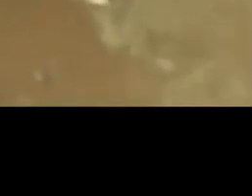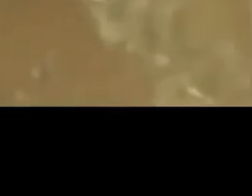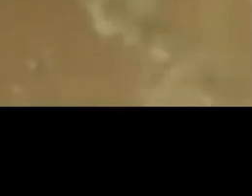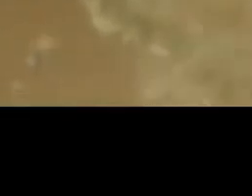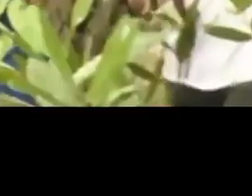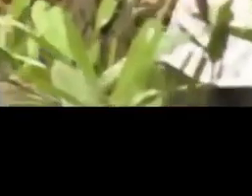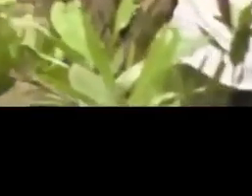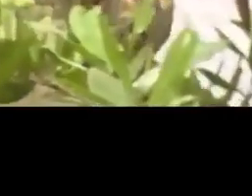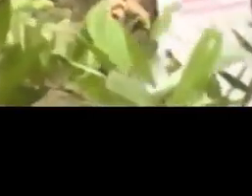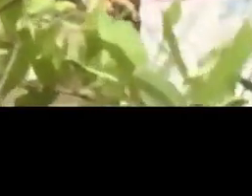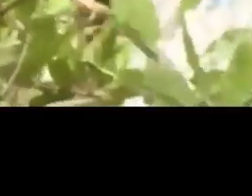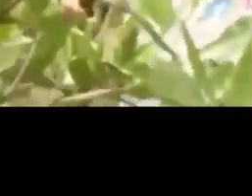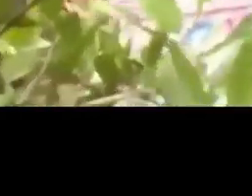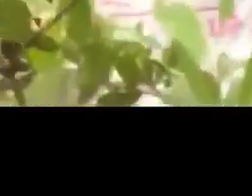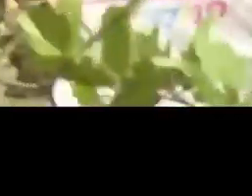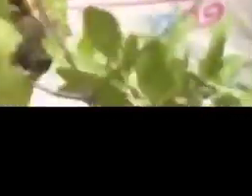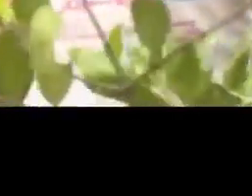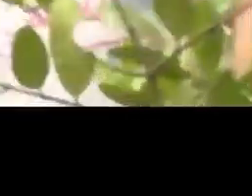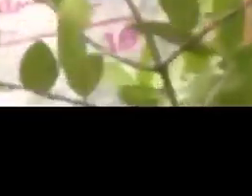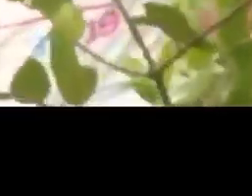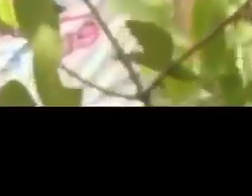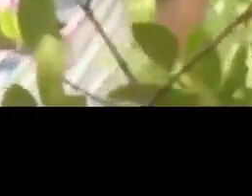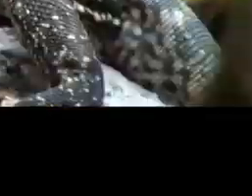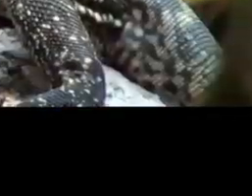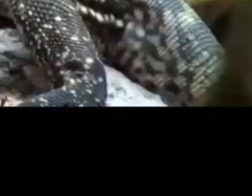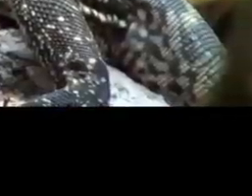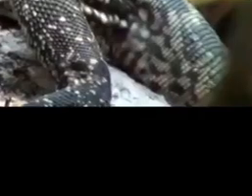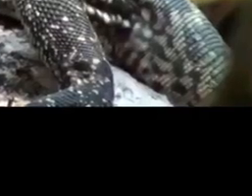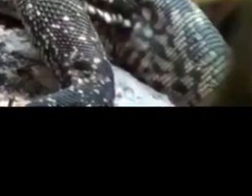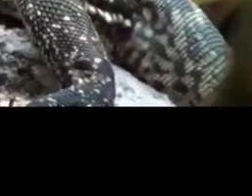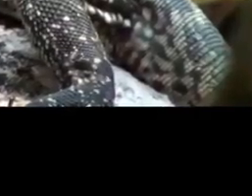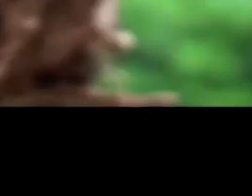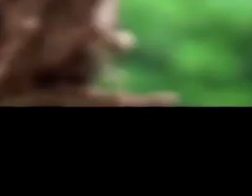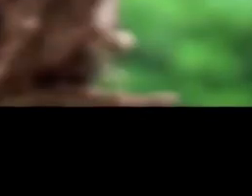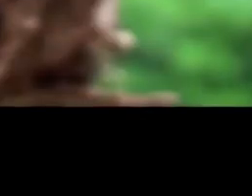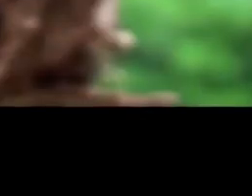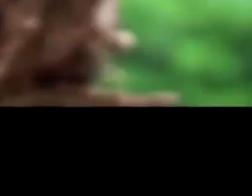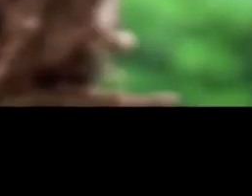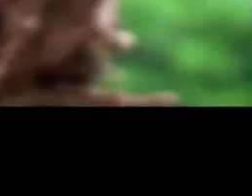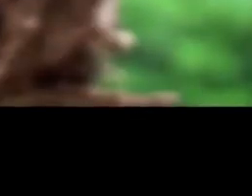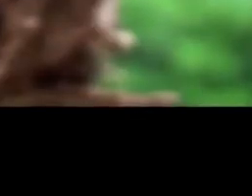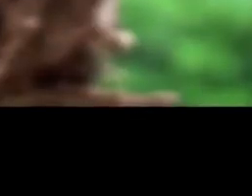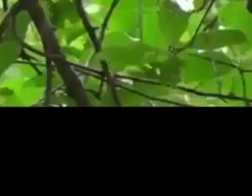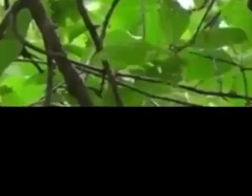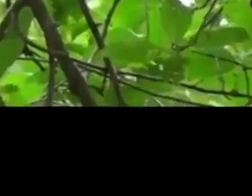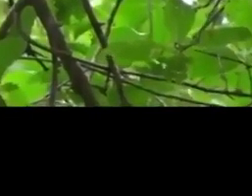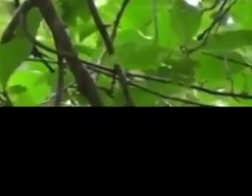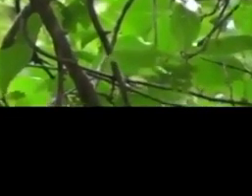contaminación ambiental. Cuidemos nuestros bosques y respetemos la veda de animales en extinción.